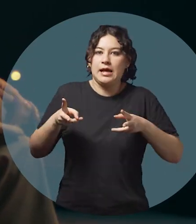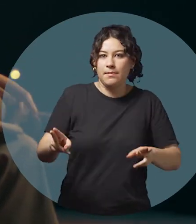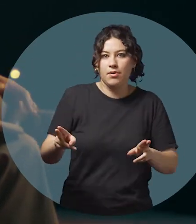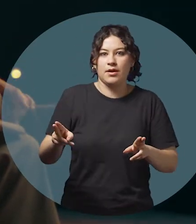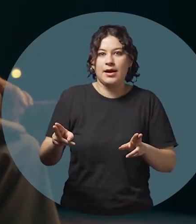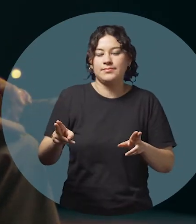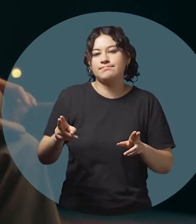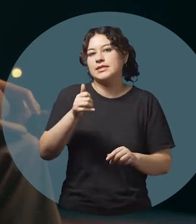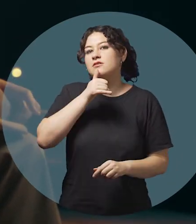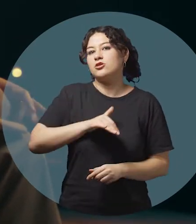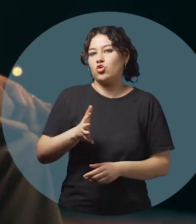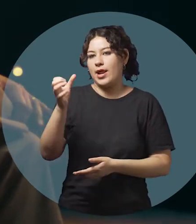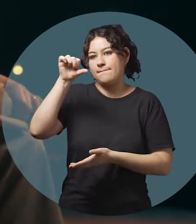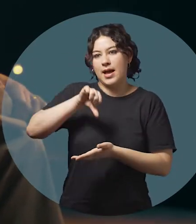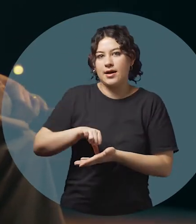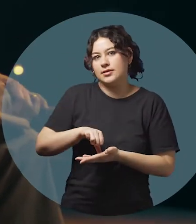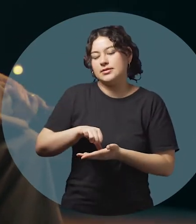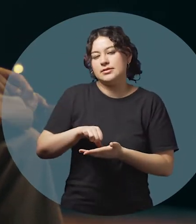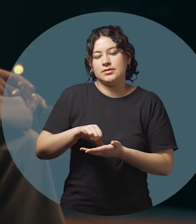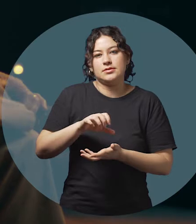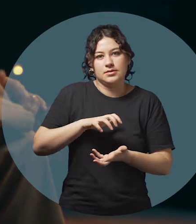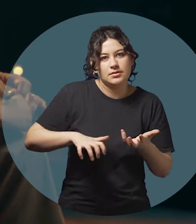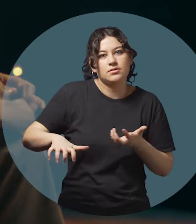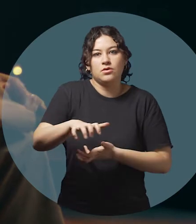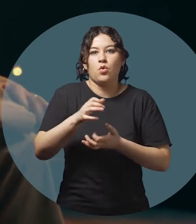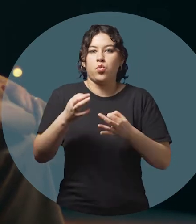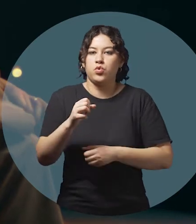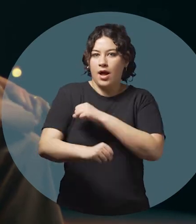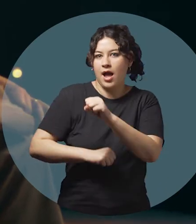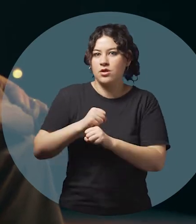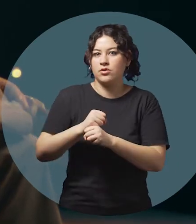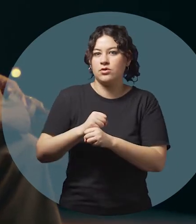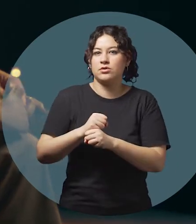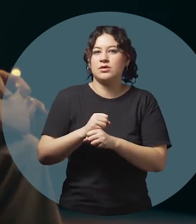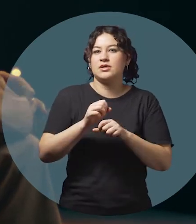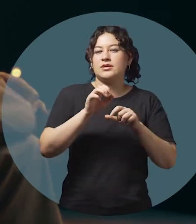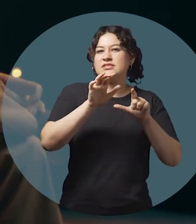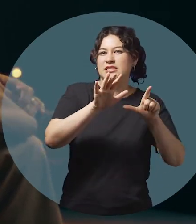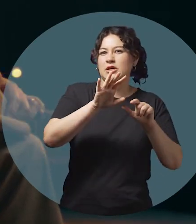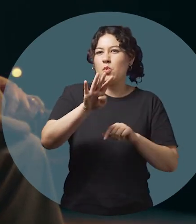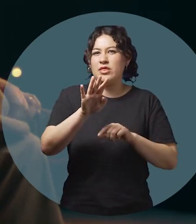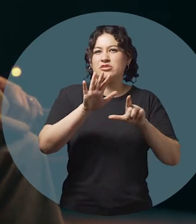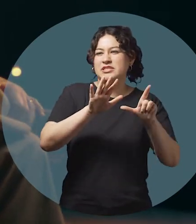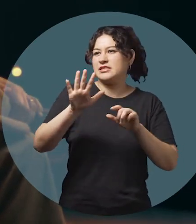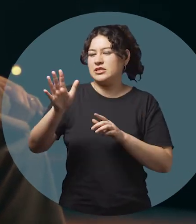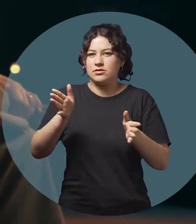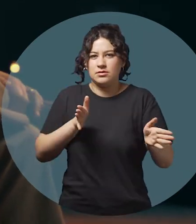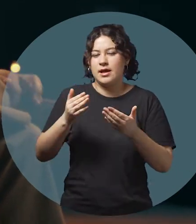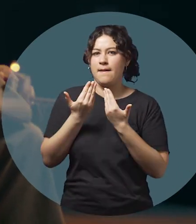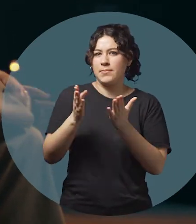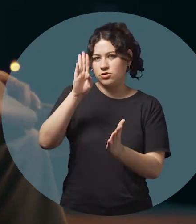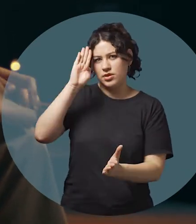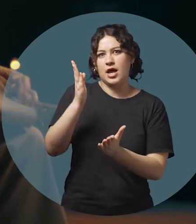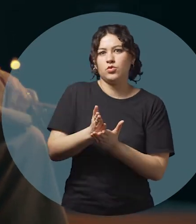época en la historia del país también bien difícil. Estoy hablando de los años 74, 75, el inicio